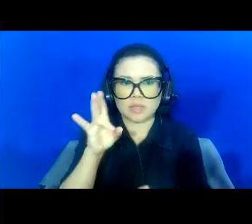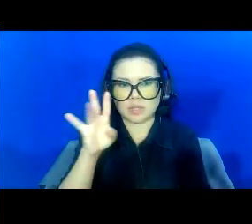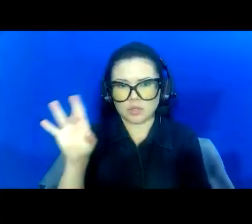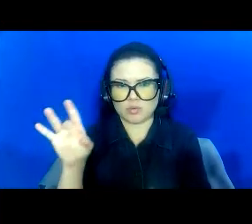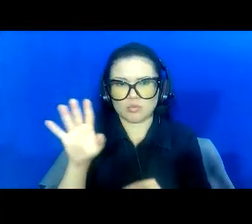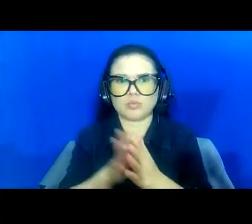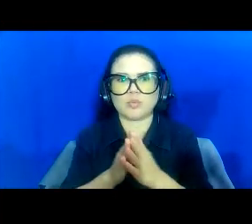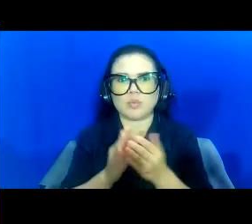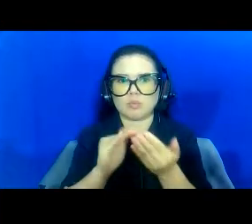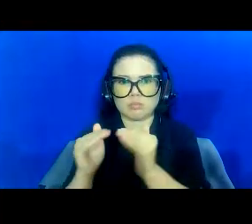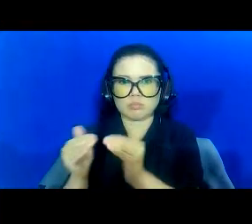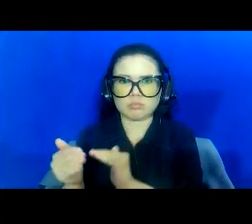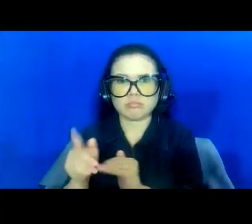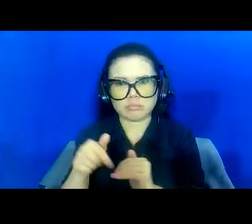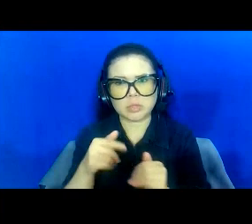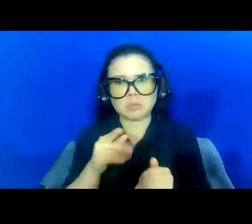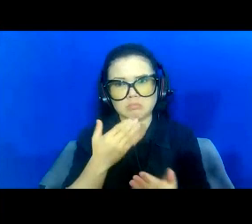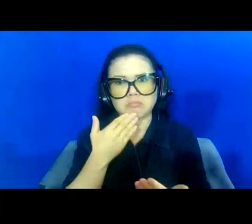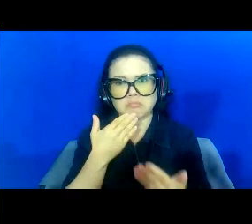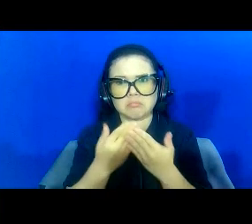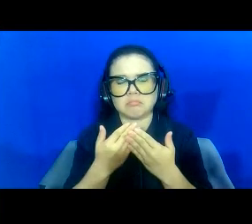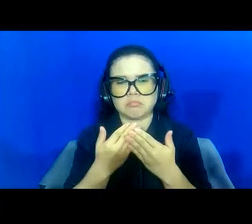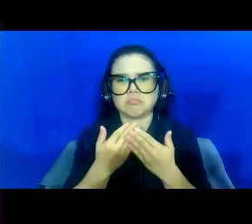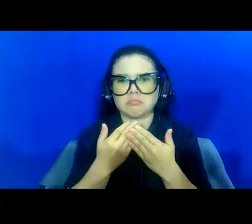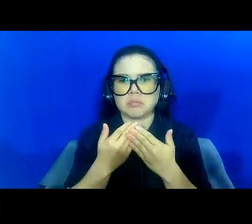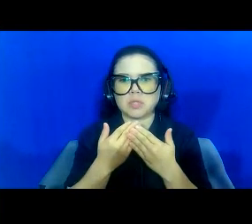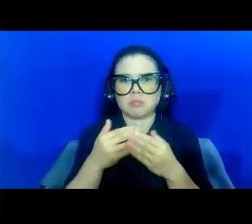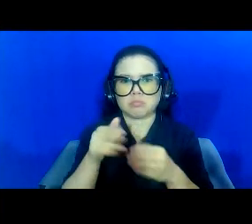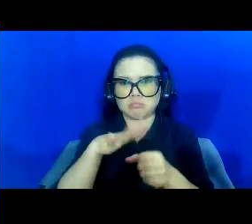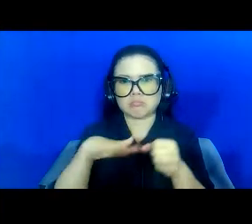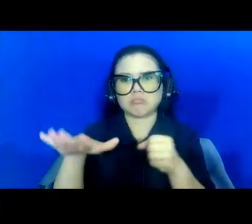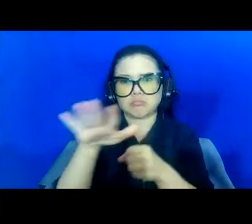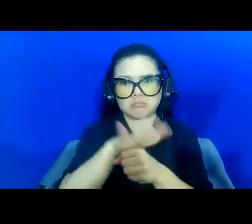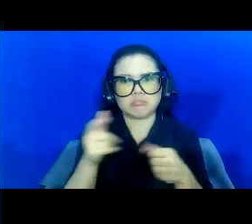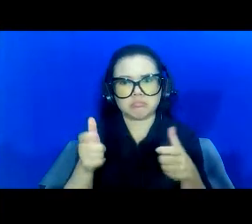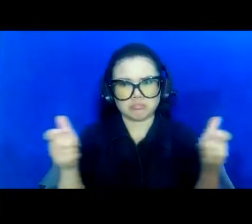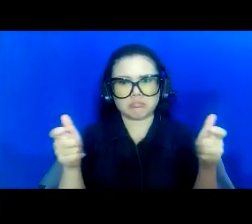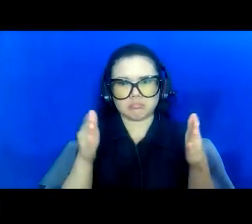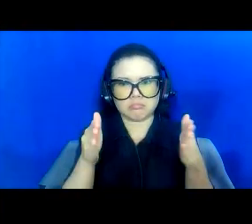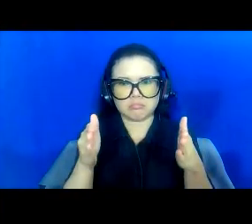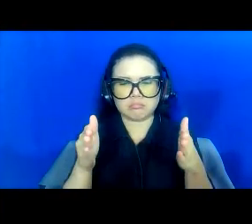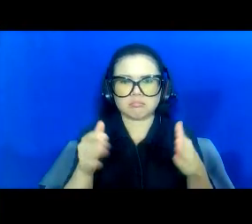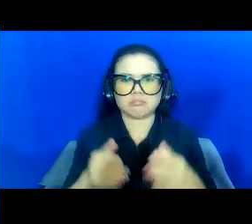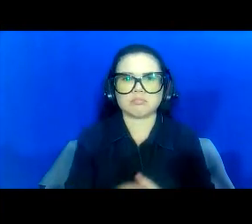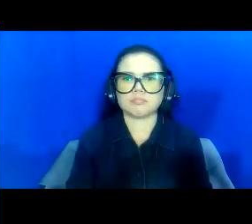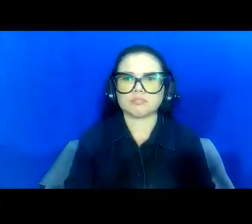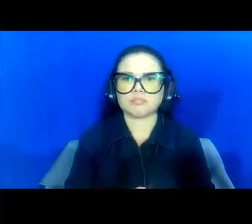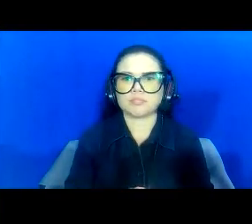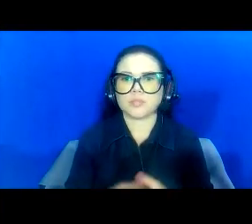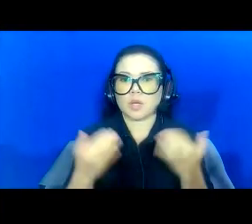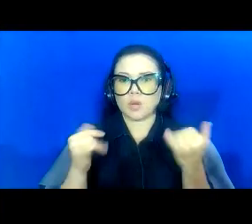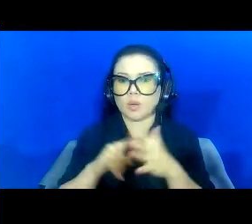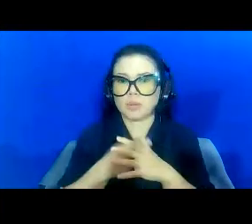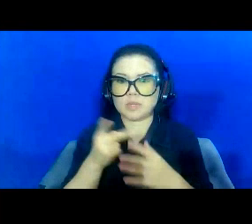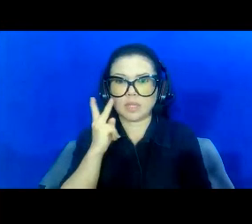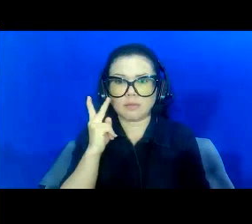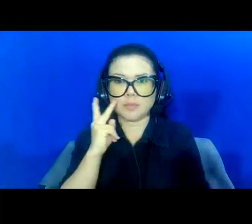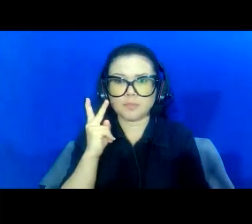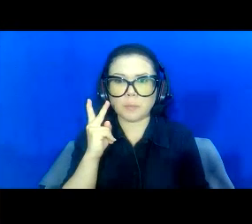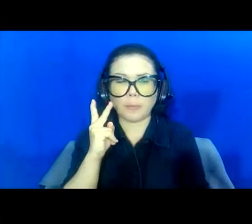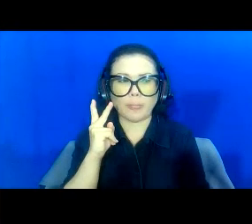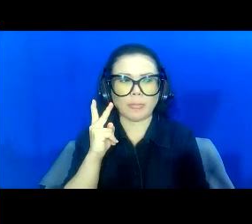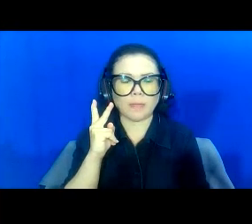bastante alentador en términos de la cobertura que se está teniendo. Aquí un poquito de interpretación, vamos a comenzar a ver que